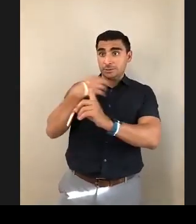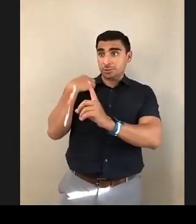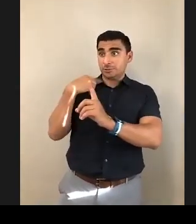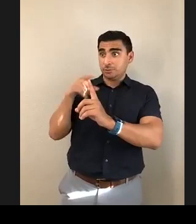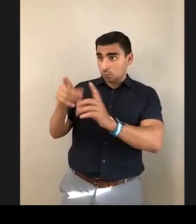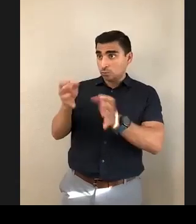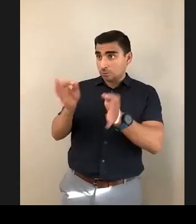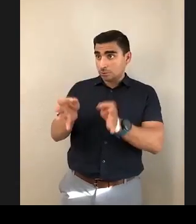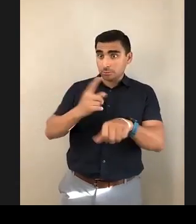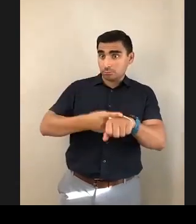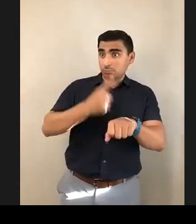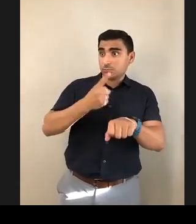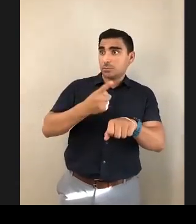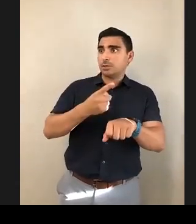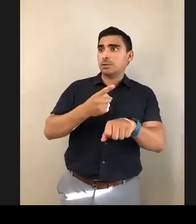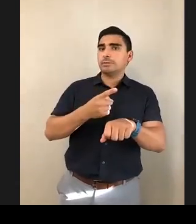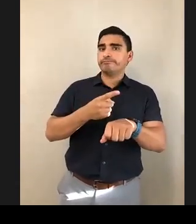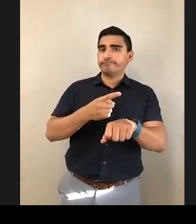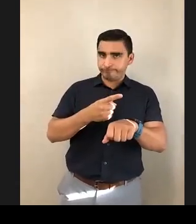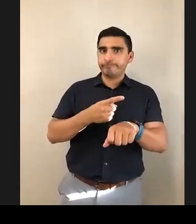siente que el poder